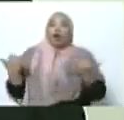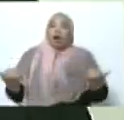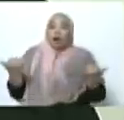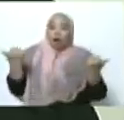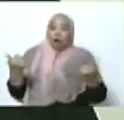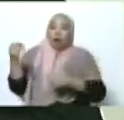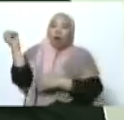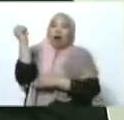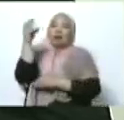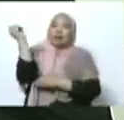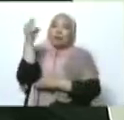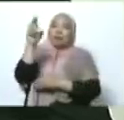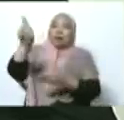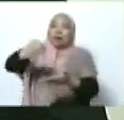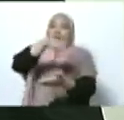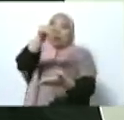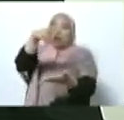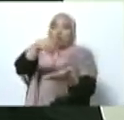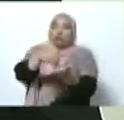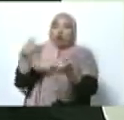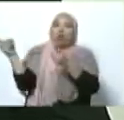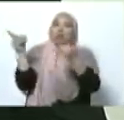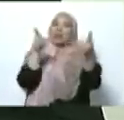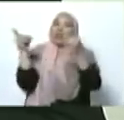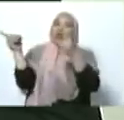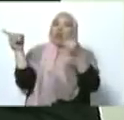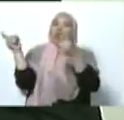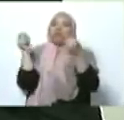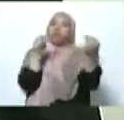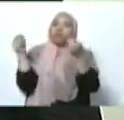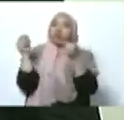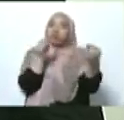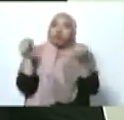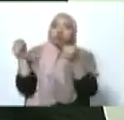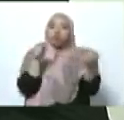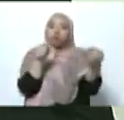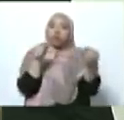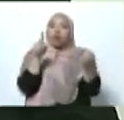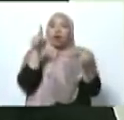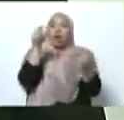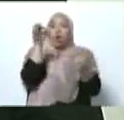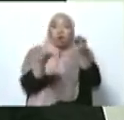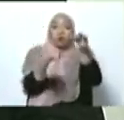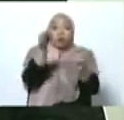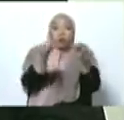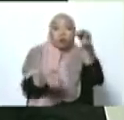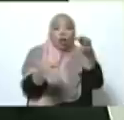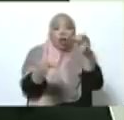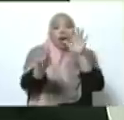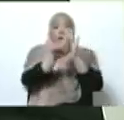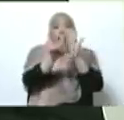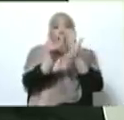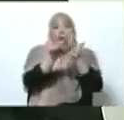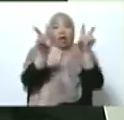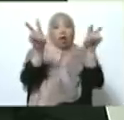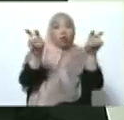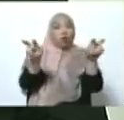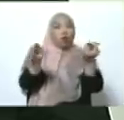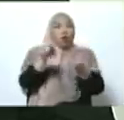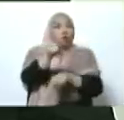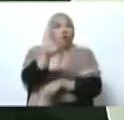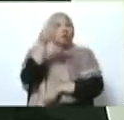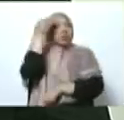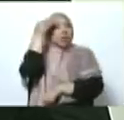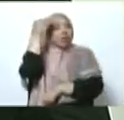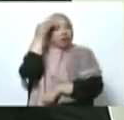Nacional la ley de reforma de la ley del sistema judicial. Usted como presidente de la Comisión Presidencial